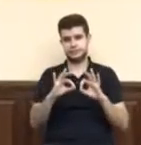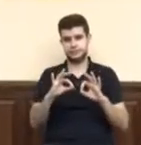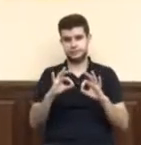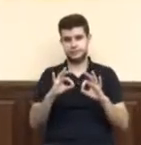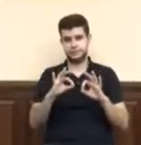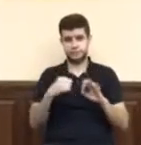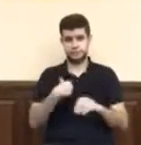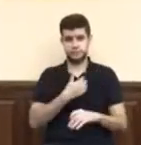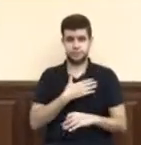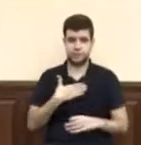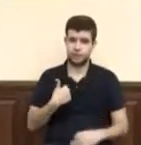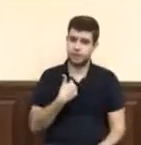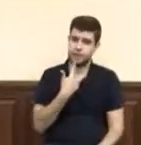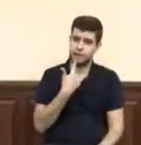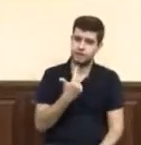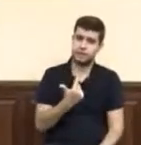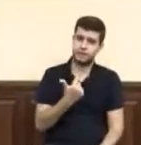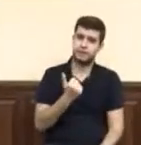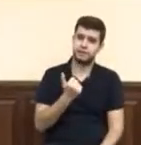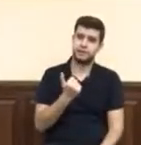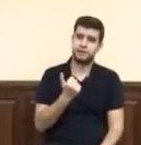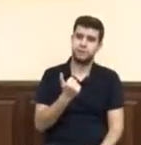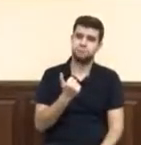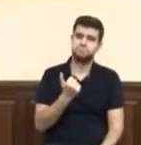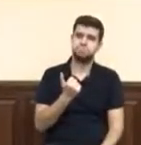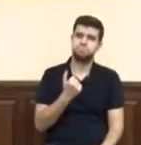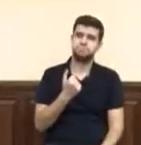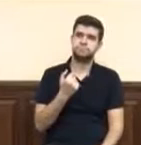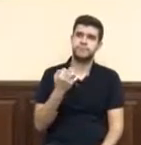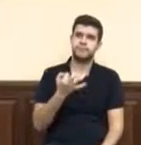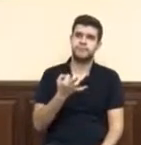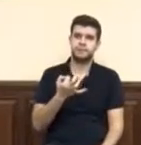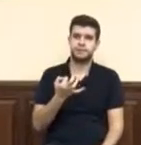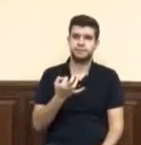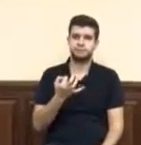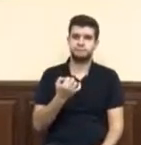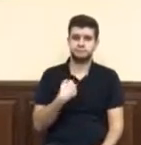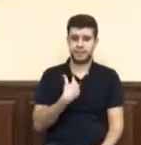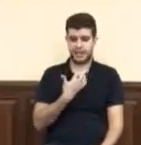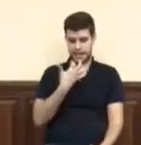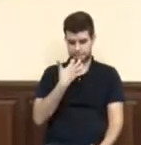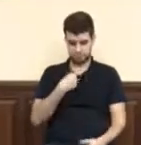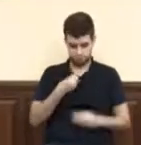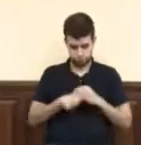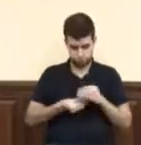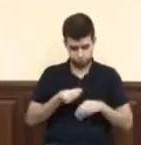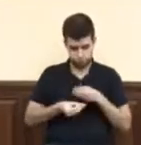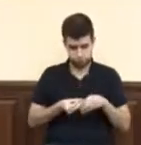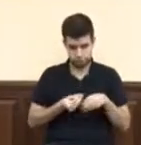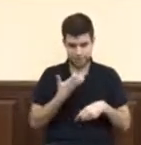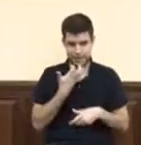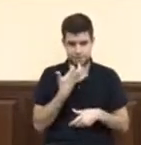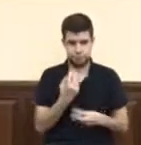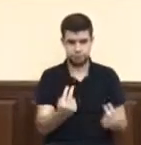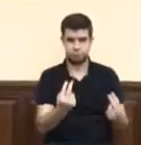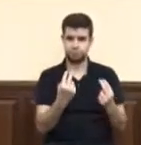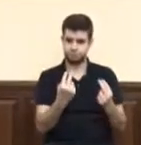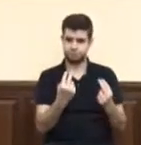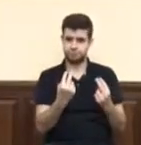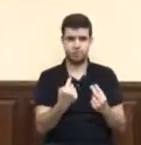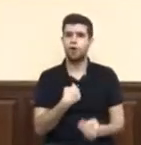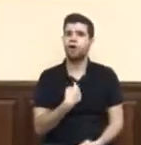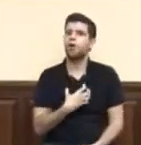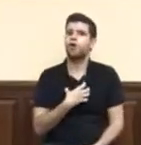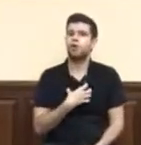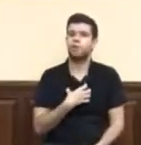Y les quiero decir que hay que predicar con el ejemplo, que no se puede uno